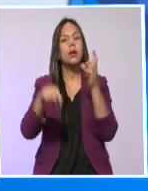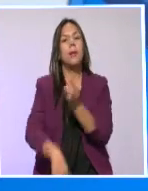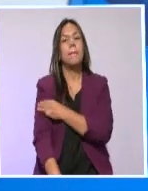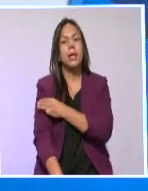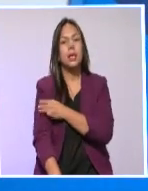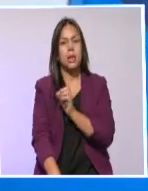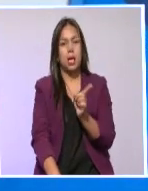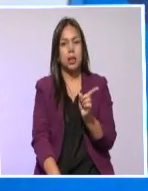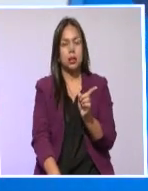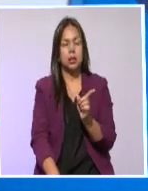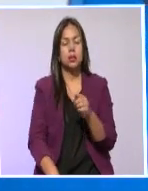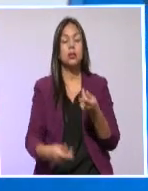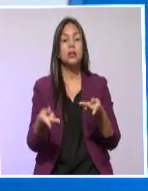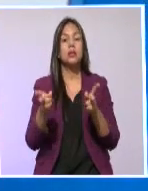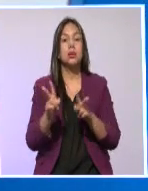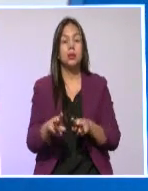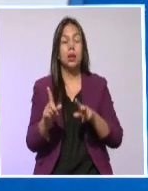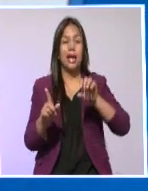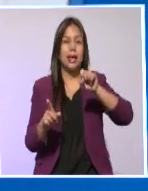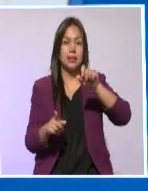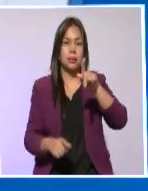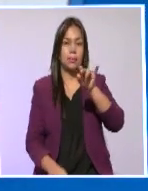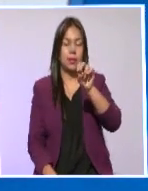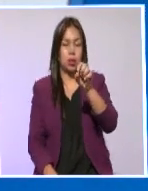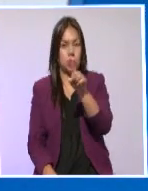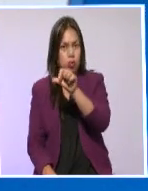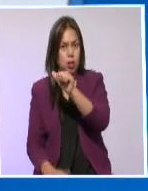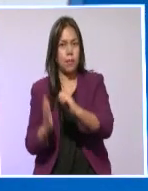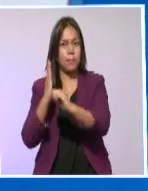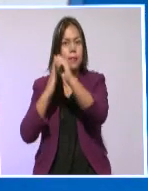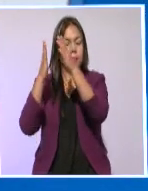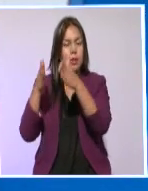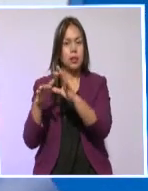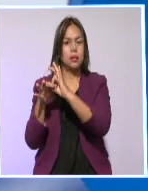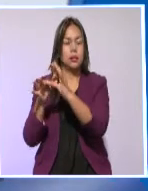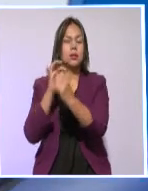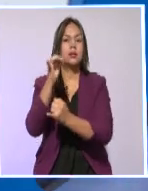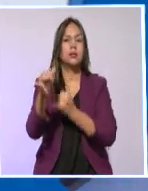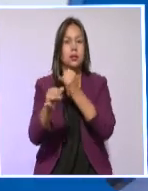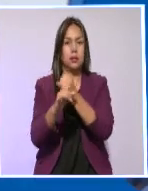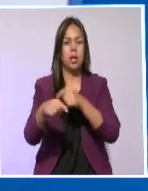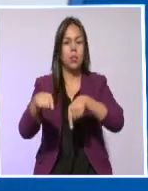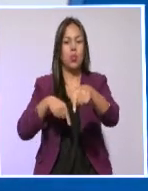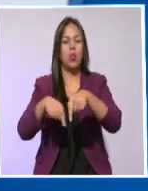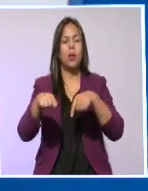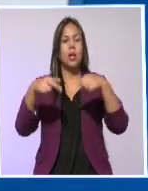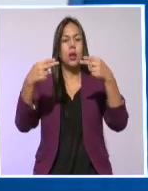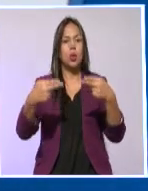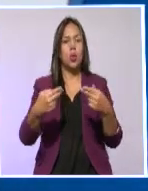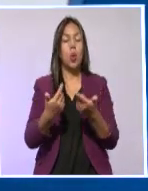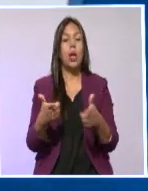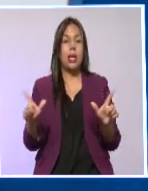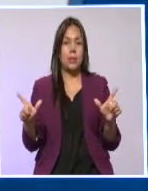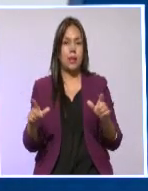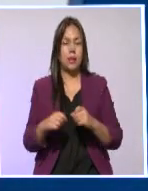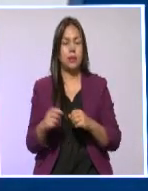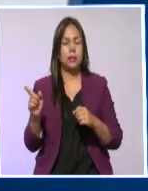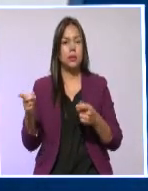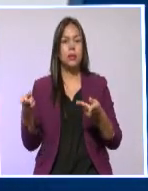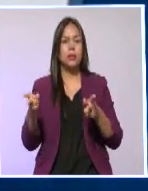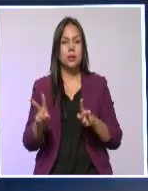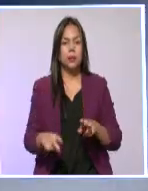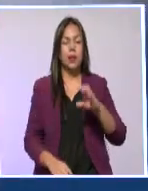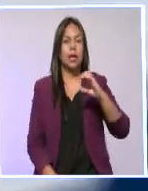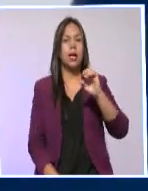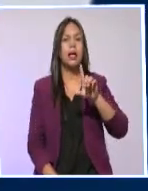Armadas. Doctora María Fernández Pinoza Garcés, ministra de Relaciones Exteriores y Movilidad Humana. Abogado Raúl Clemente,